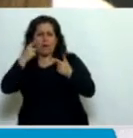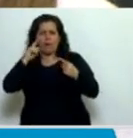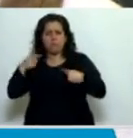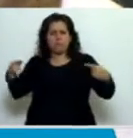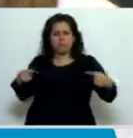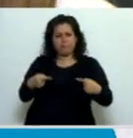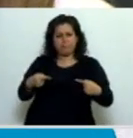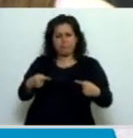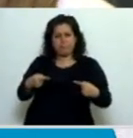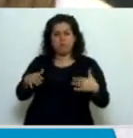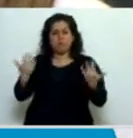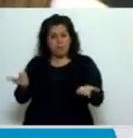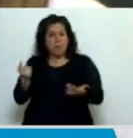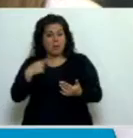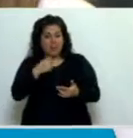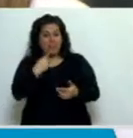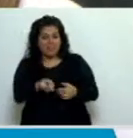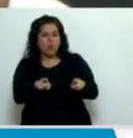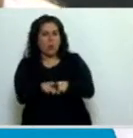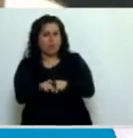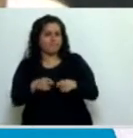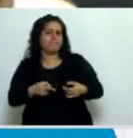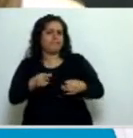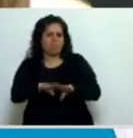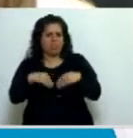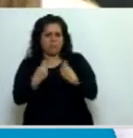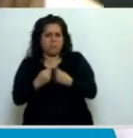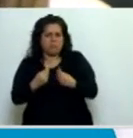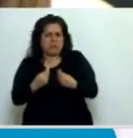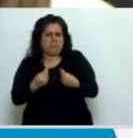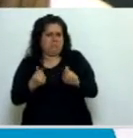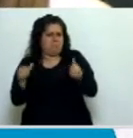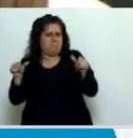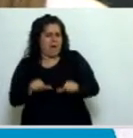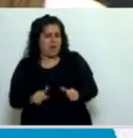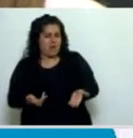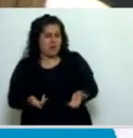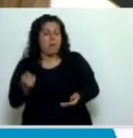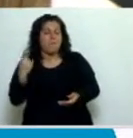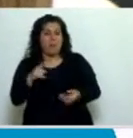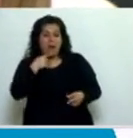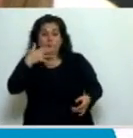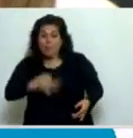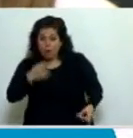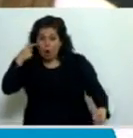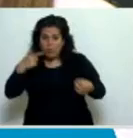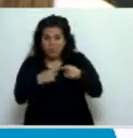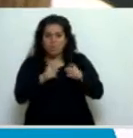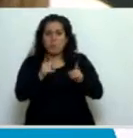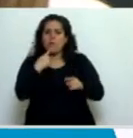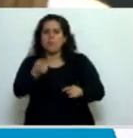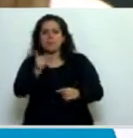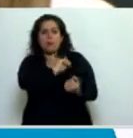contrario nos llevarían a tener resultados realmente desaconsejables. Para cumplir los objetivos de los que habla el